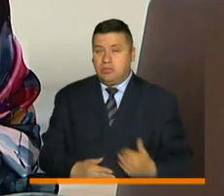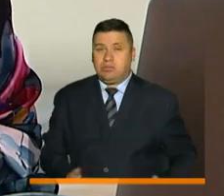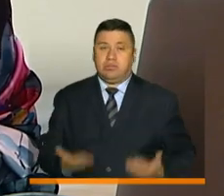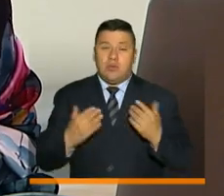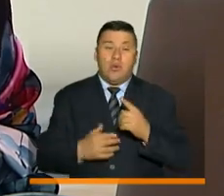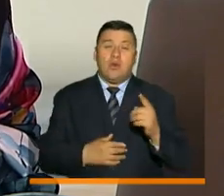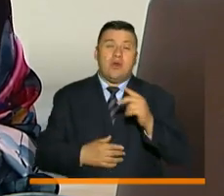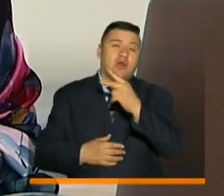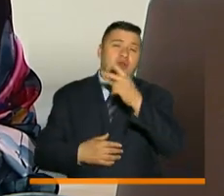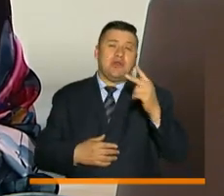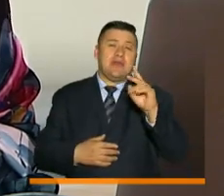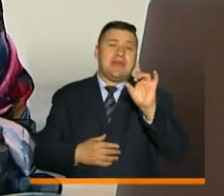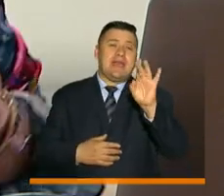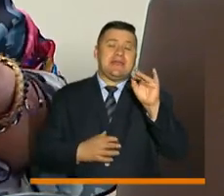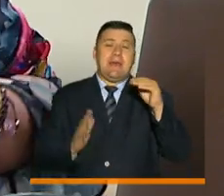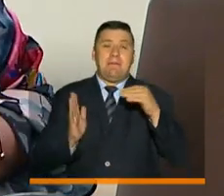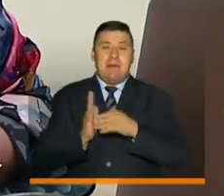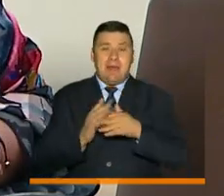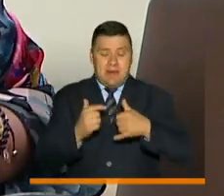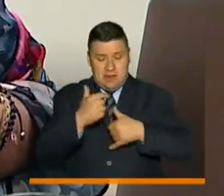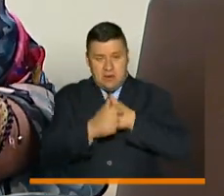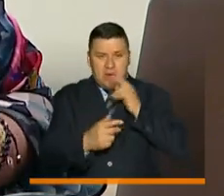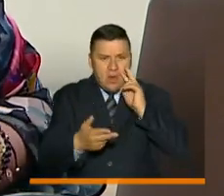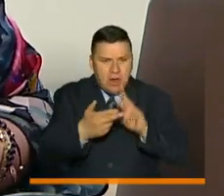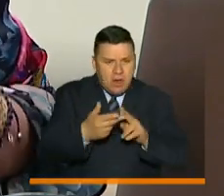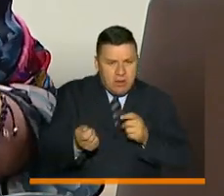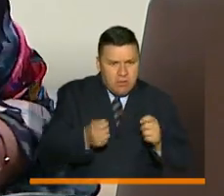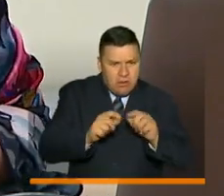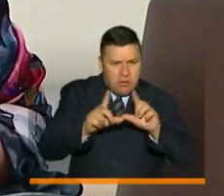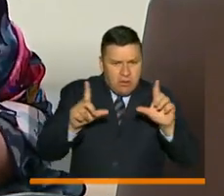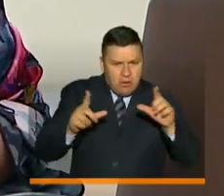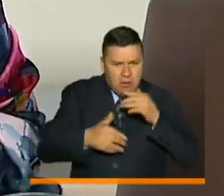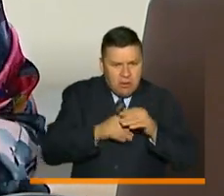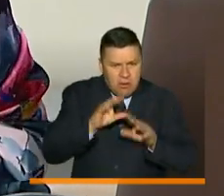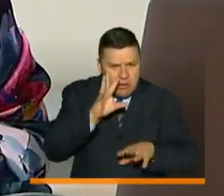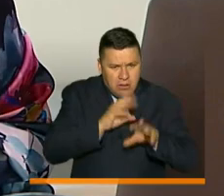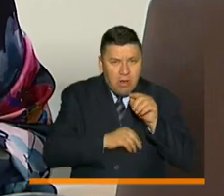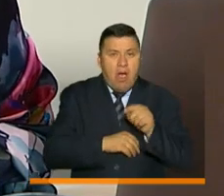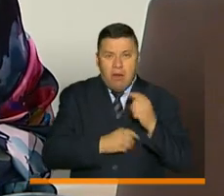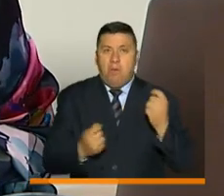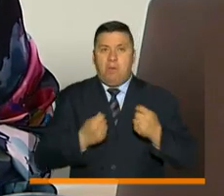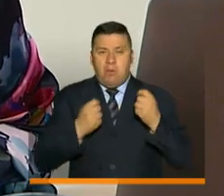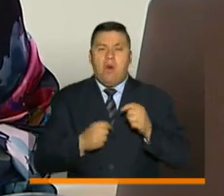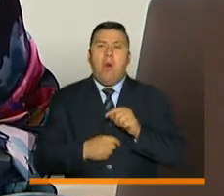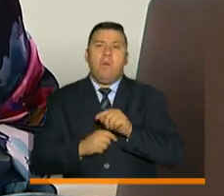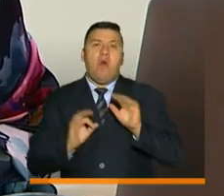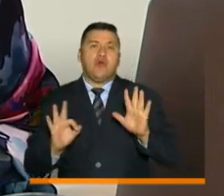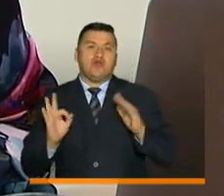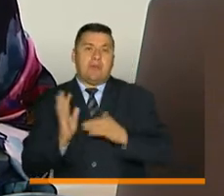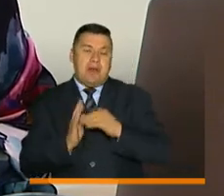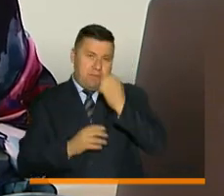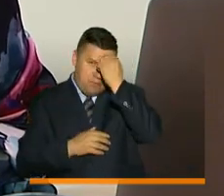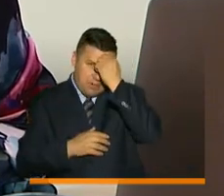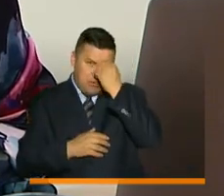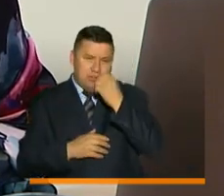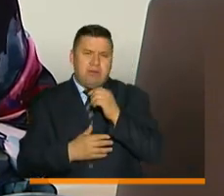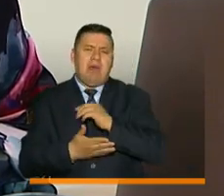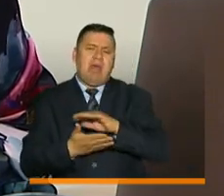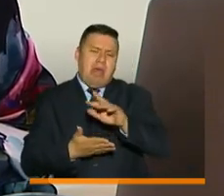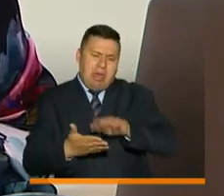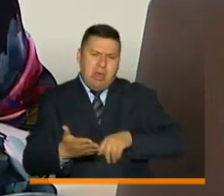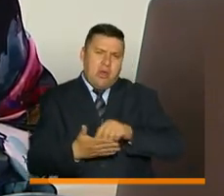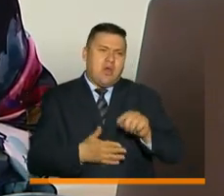que 215 mil niños del país lo conozcan, lo manejen y avancen. Tenemos 8 mil maestros formados, entregas de textos de